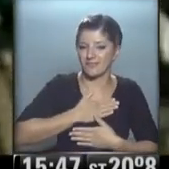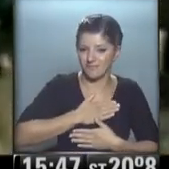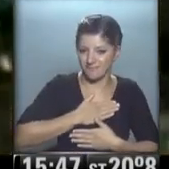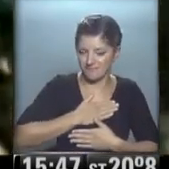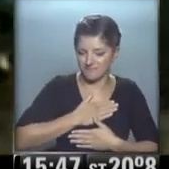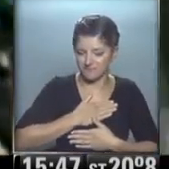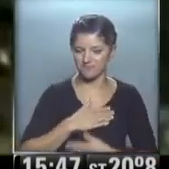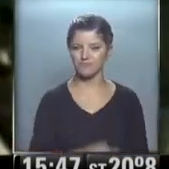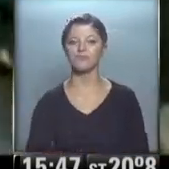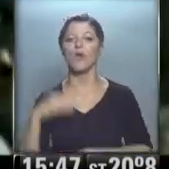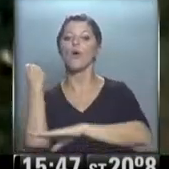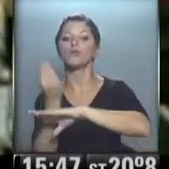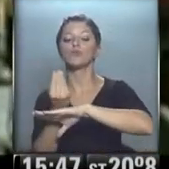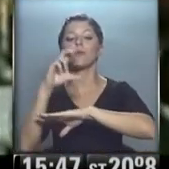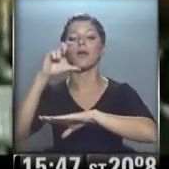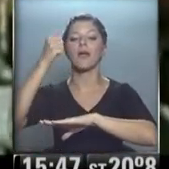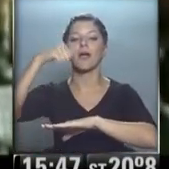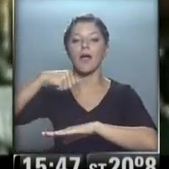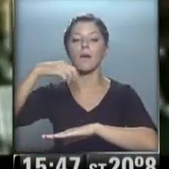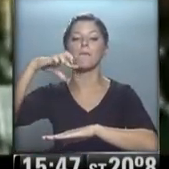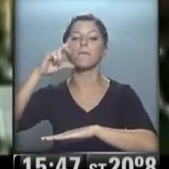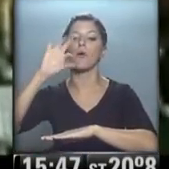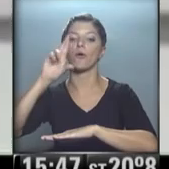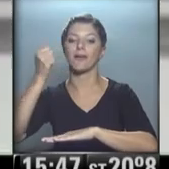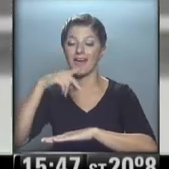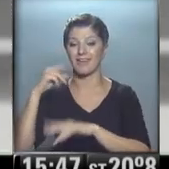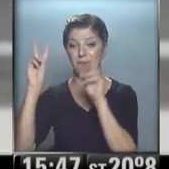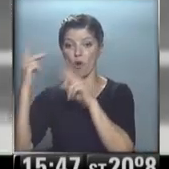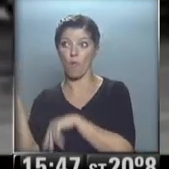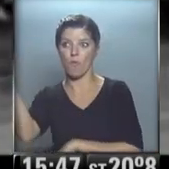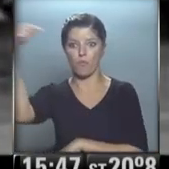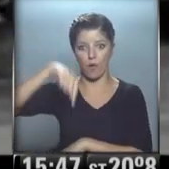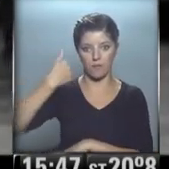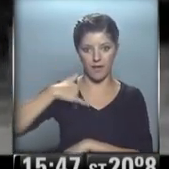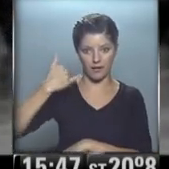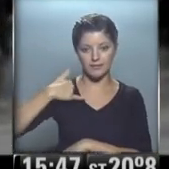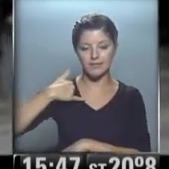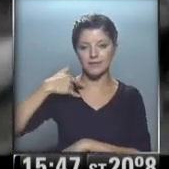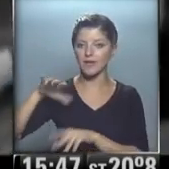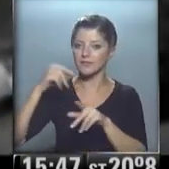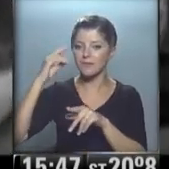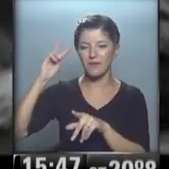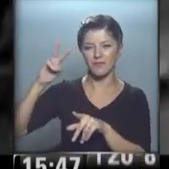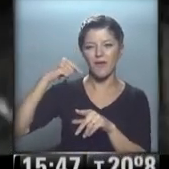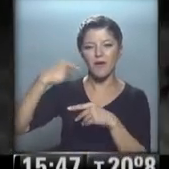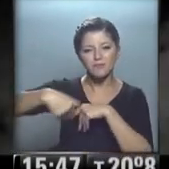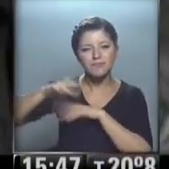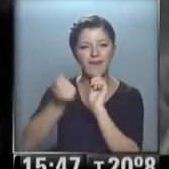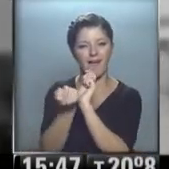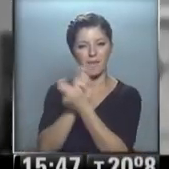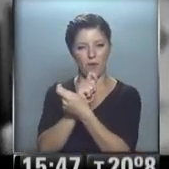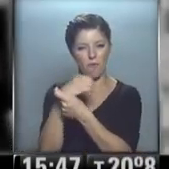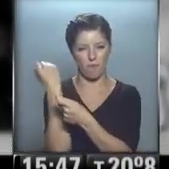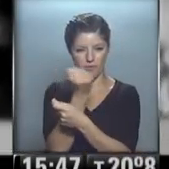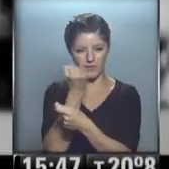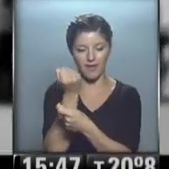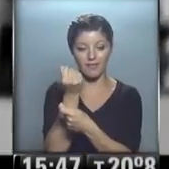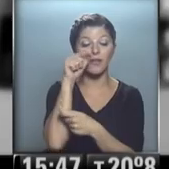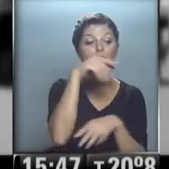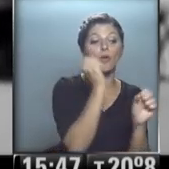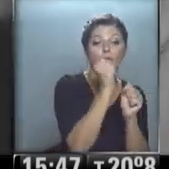El triunfo de Cámpora y el regreso de Perón al país auguraban épocas de grandes cambios. Desde su trabajo